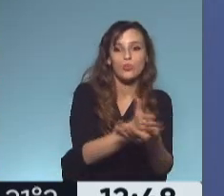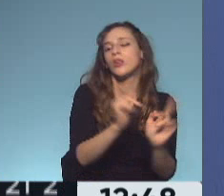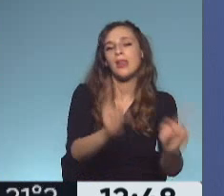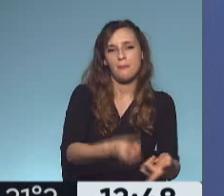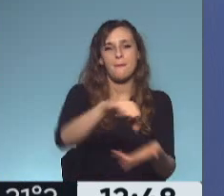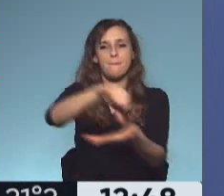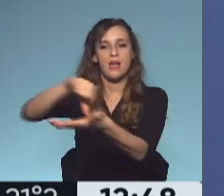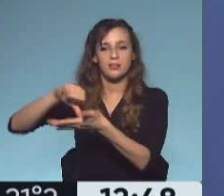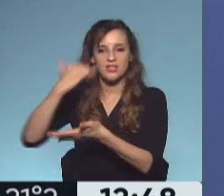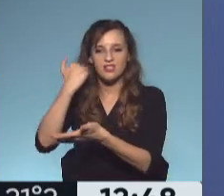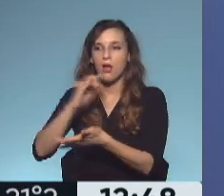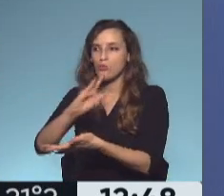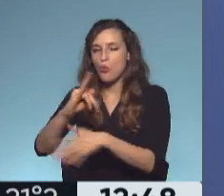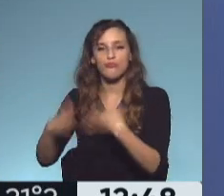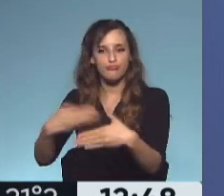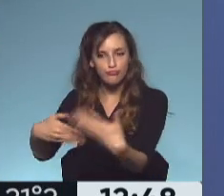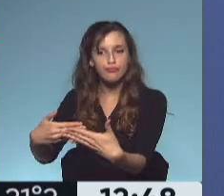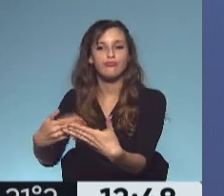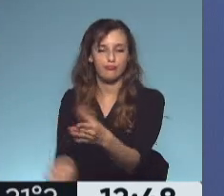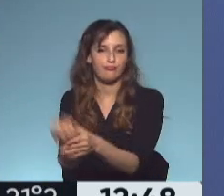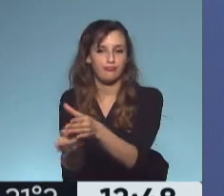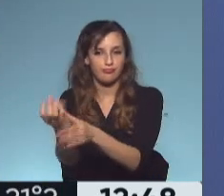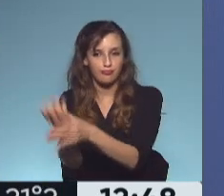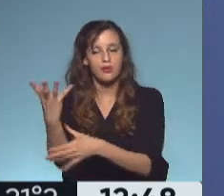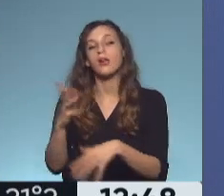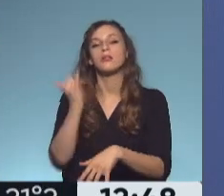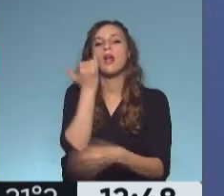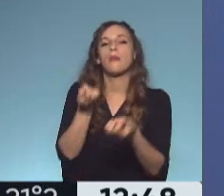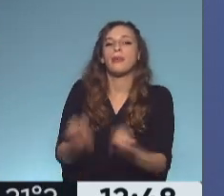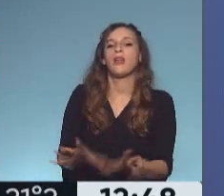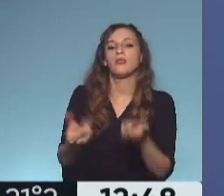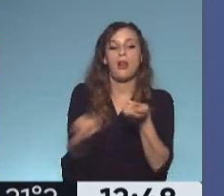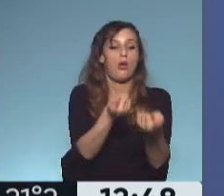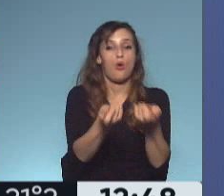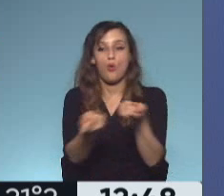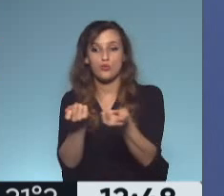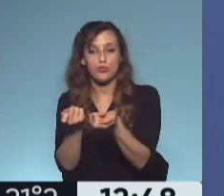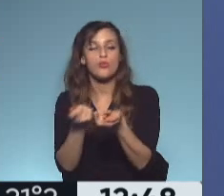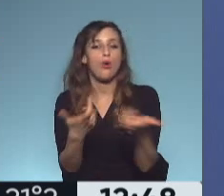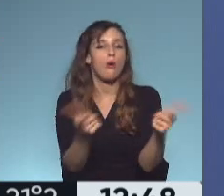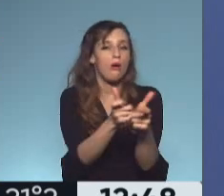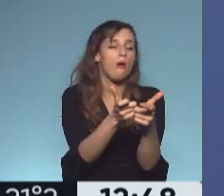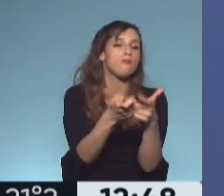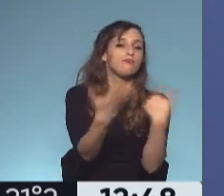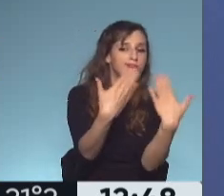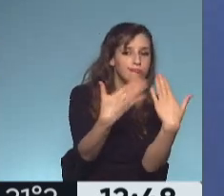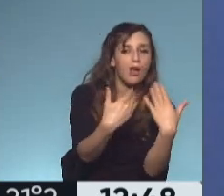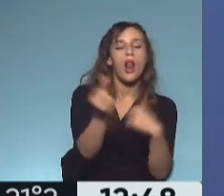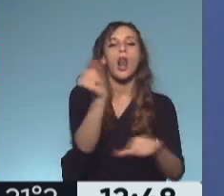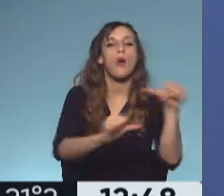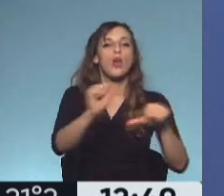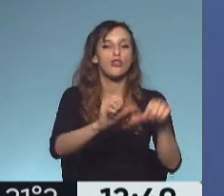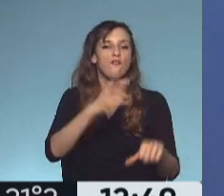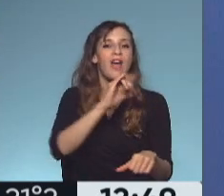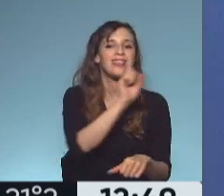están desarrollando. Entonces, como ustedes saben, comenzamos negociaciones con el laboratorio Pfizer, hicimos un acuerdo